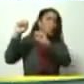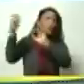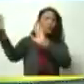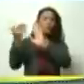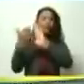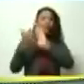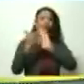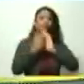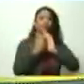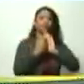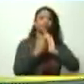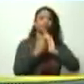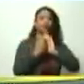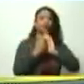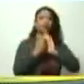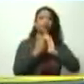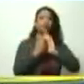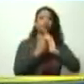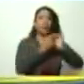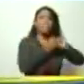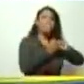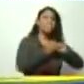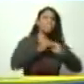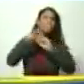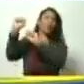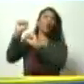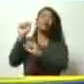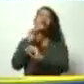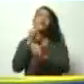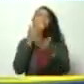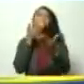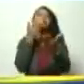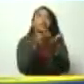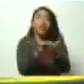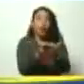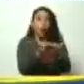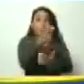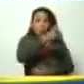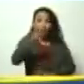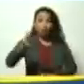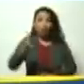y de repudiar a quienes pidieron las sanciones